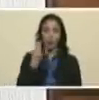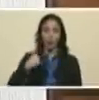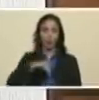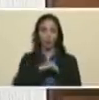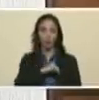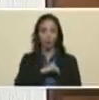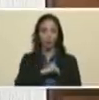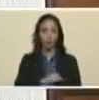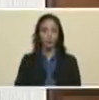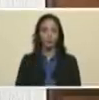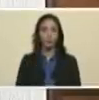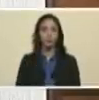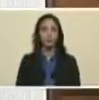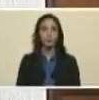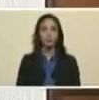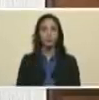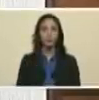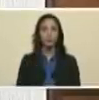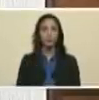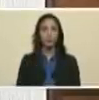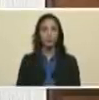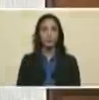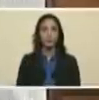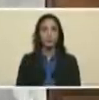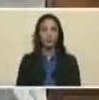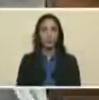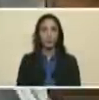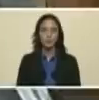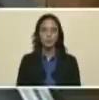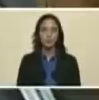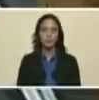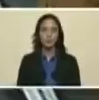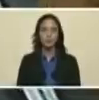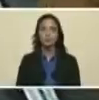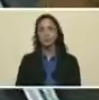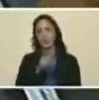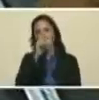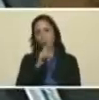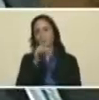como él nos veía, los muchachos de los 70,